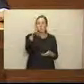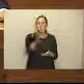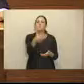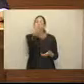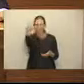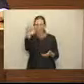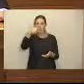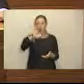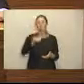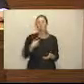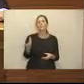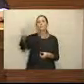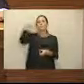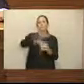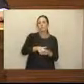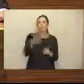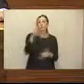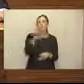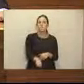voté yo también, que la votó mi partido.